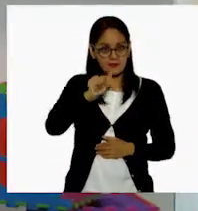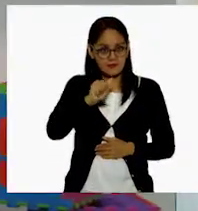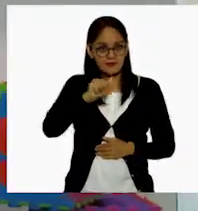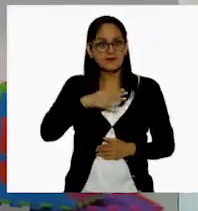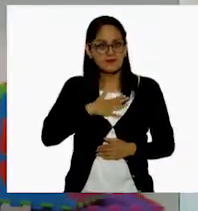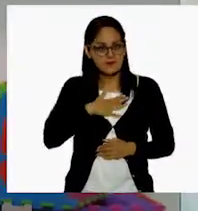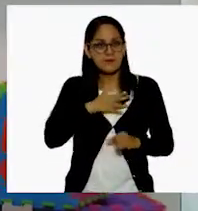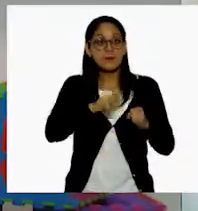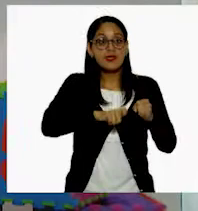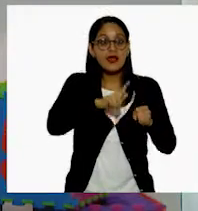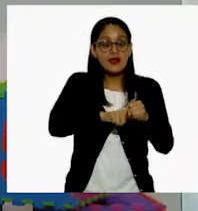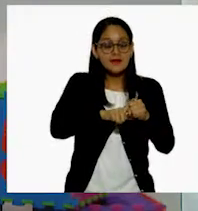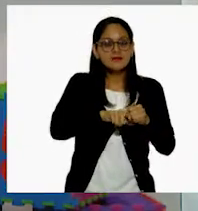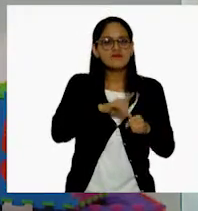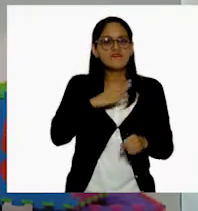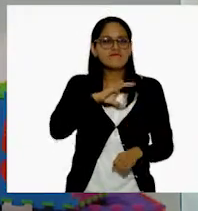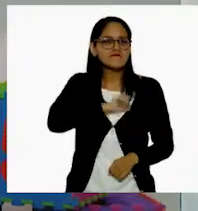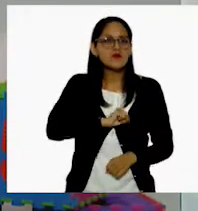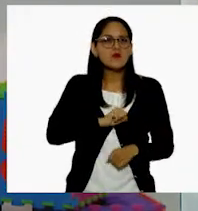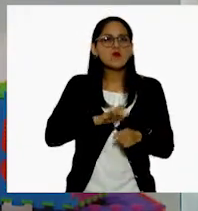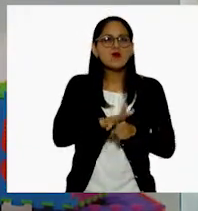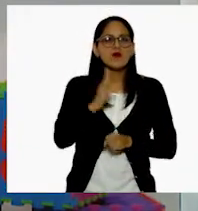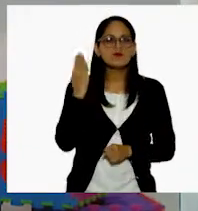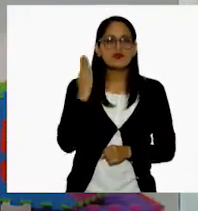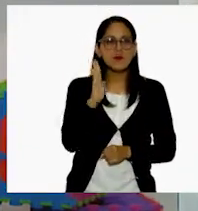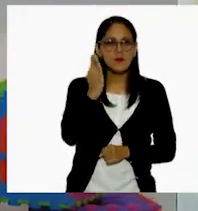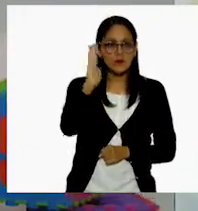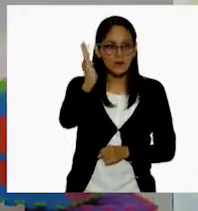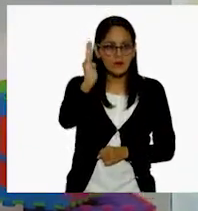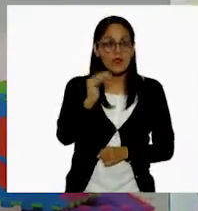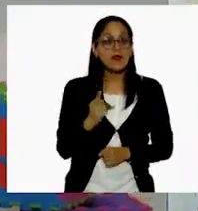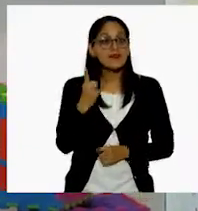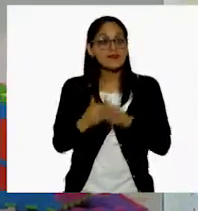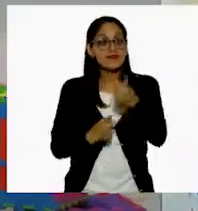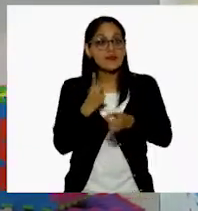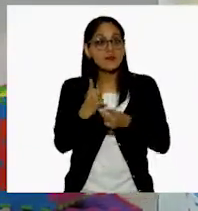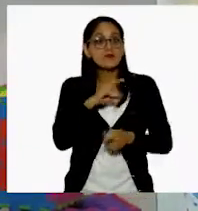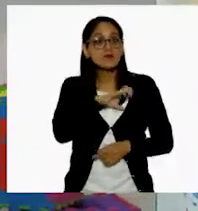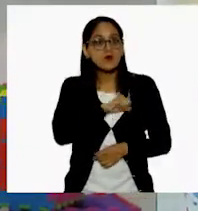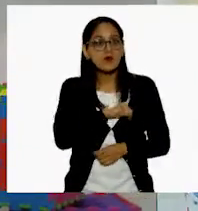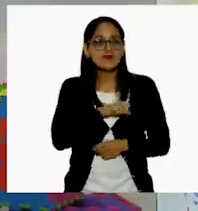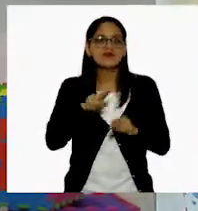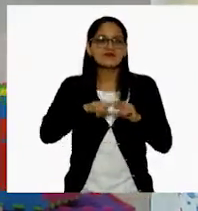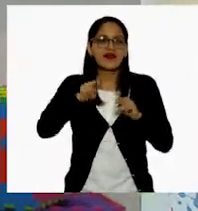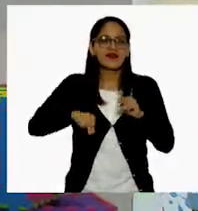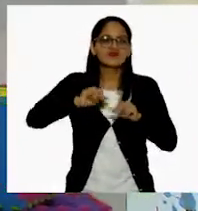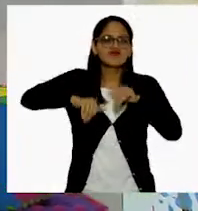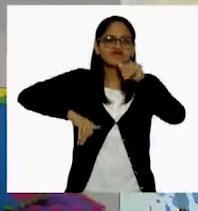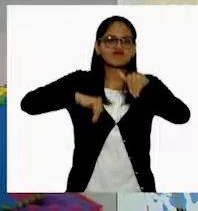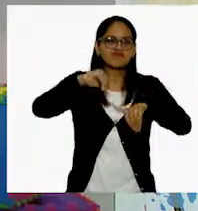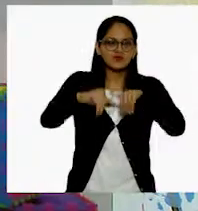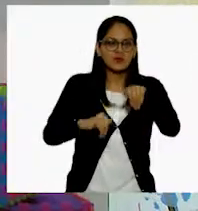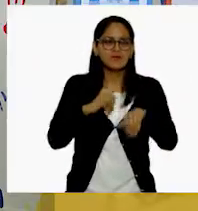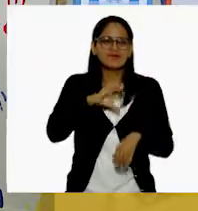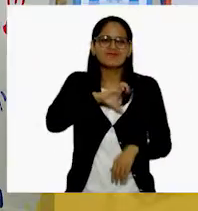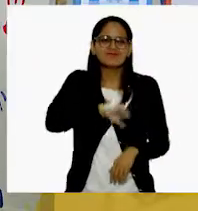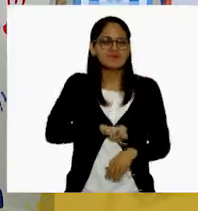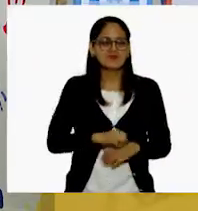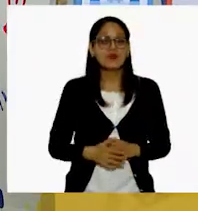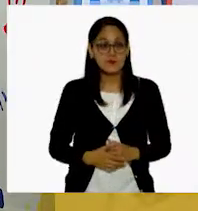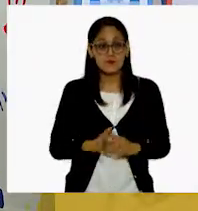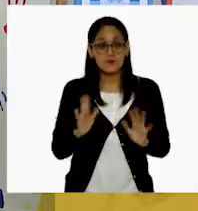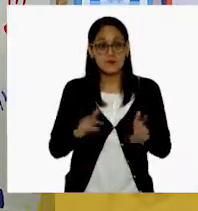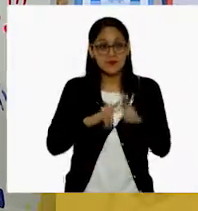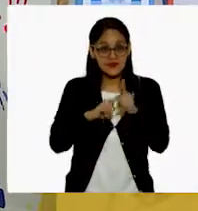son los tiburones. Y mi deporte favorito es la natación. Me encanta nadar. Muy bien. ¿Estás? ¿Continuamos?